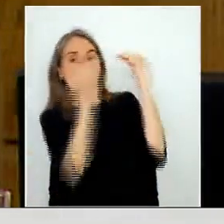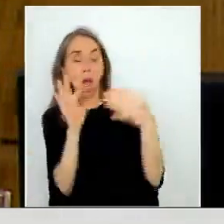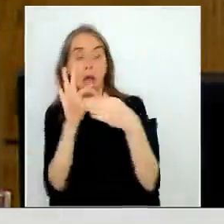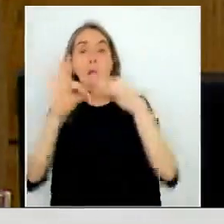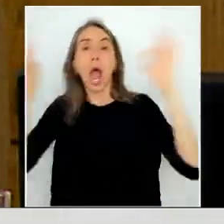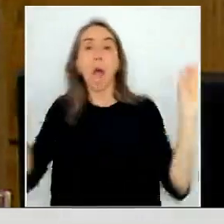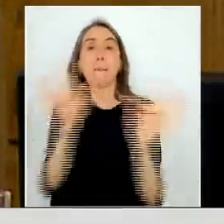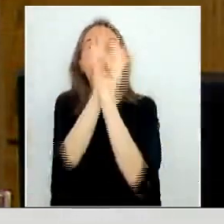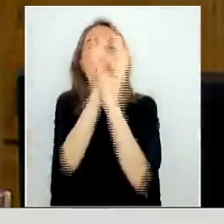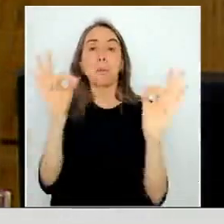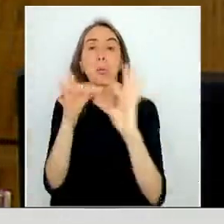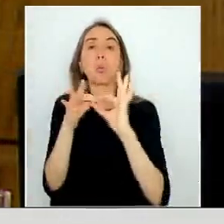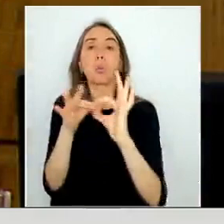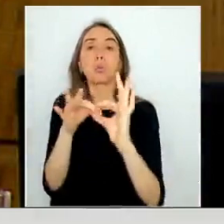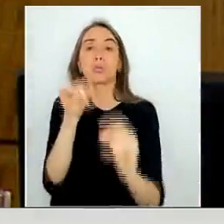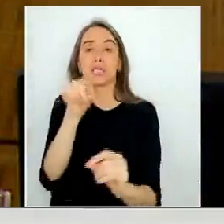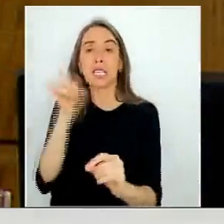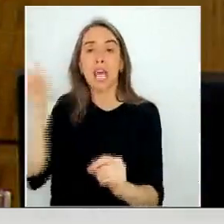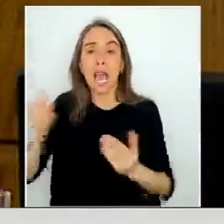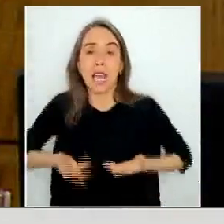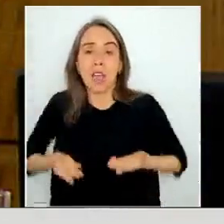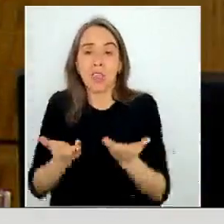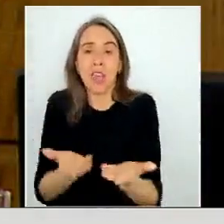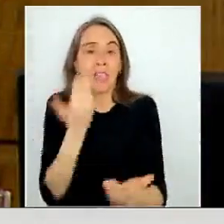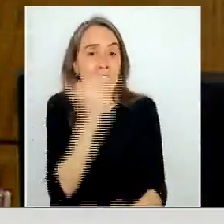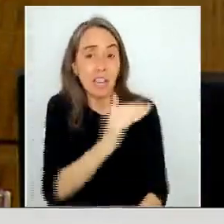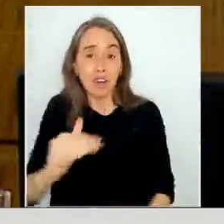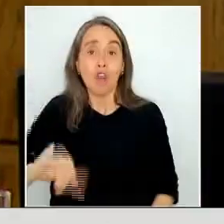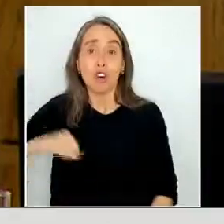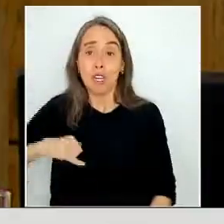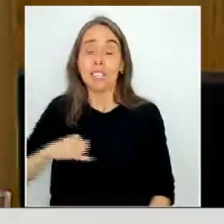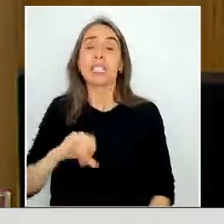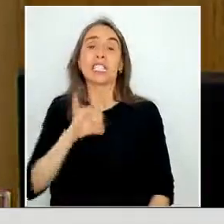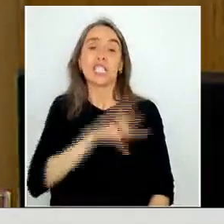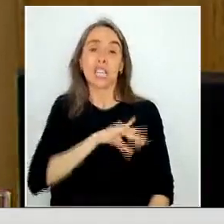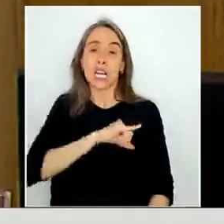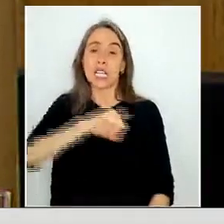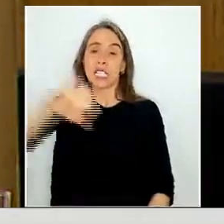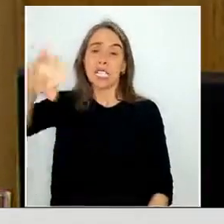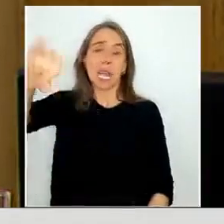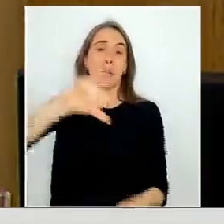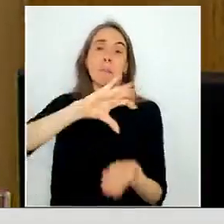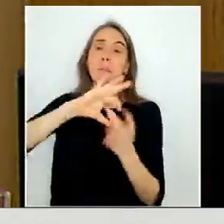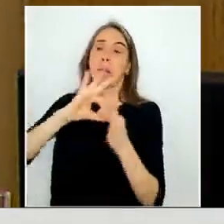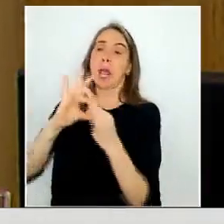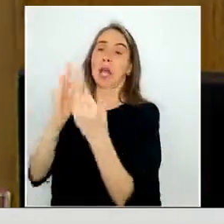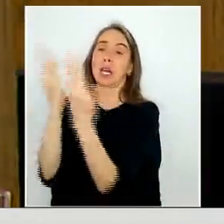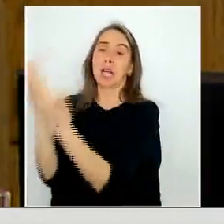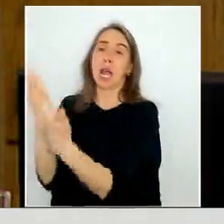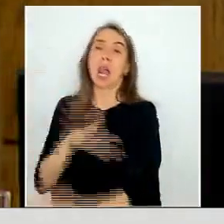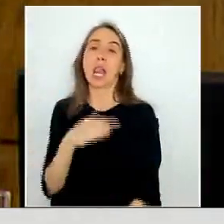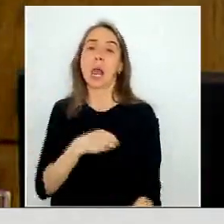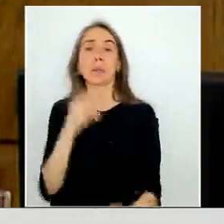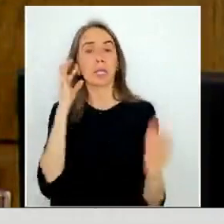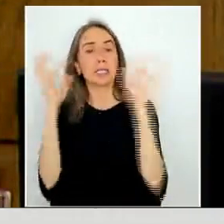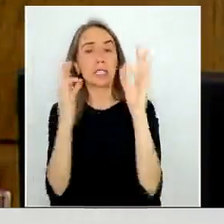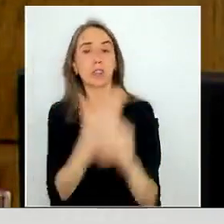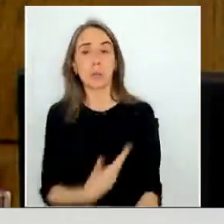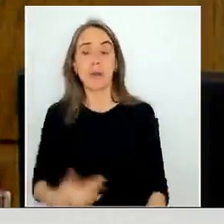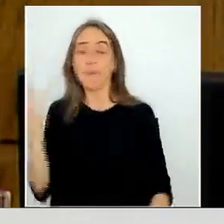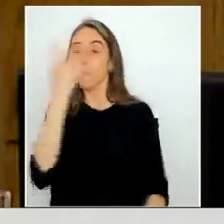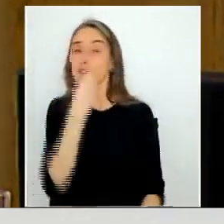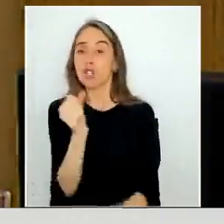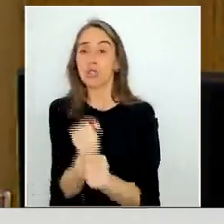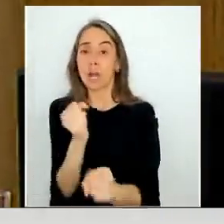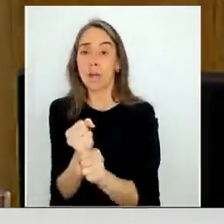por su dedicación a ellos chile le estará Eternamente agradecido Lamentablemente señora presidenta esta hermosa labor lo condenó a su